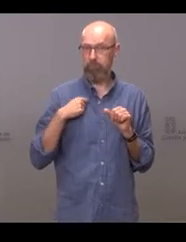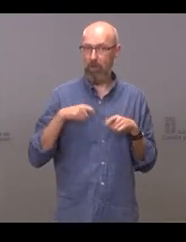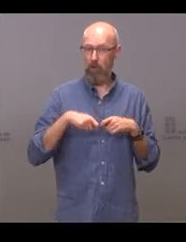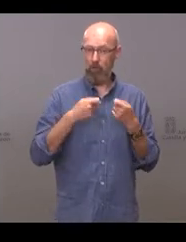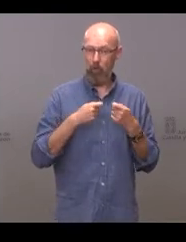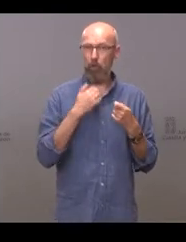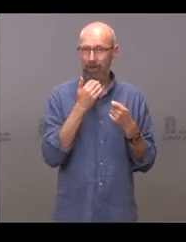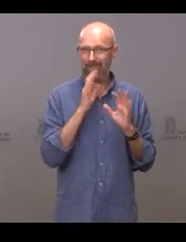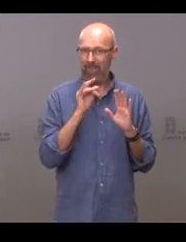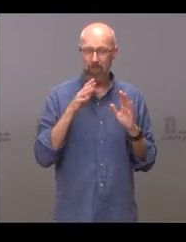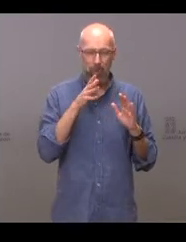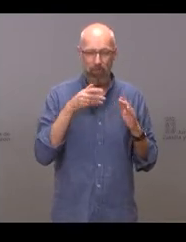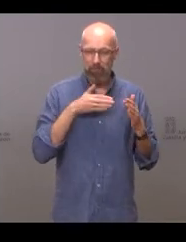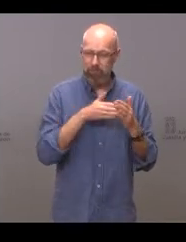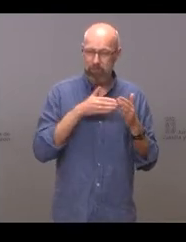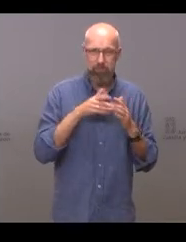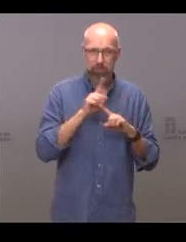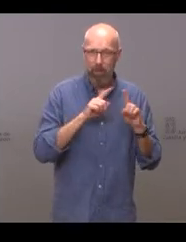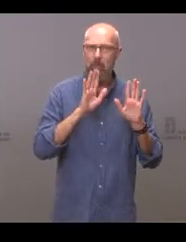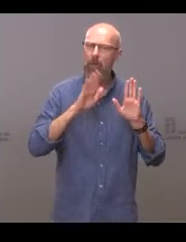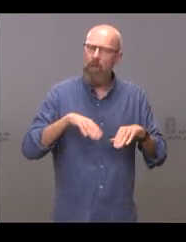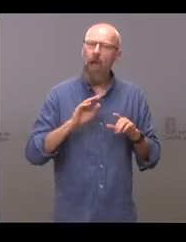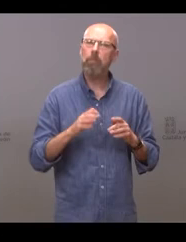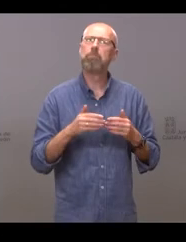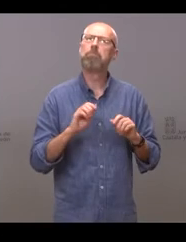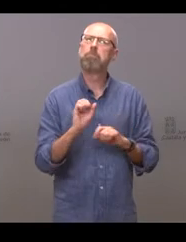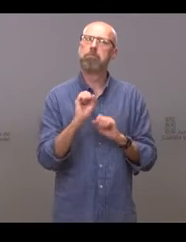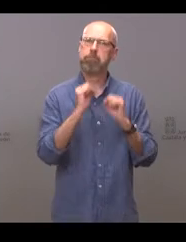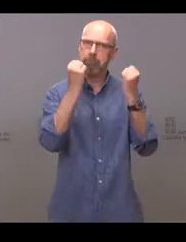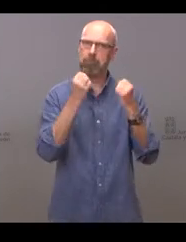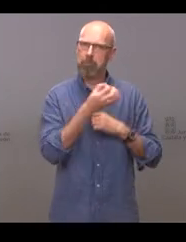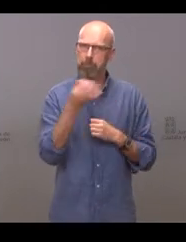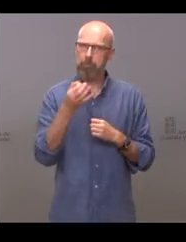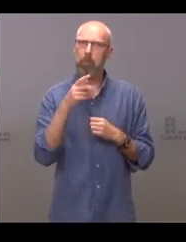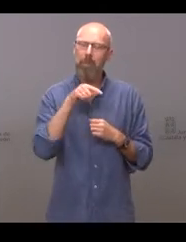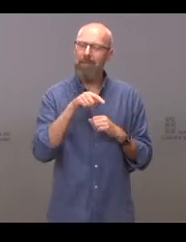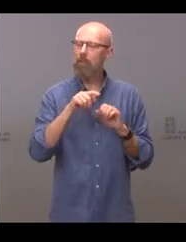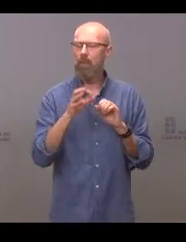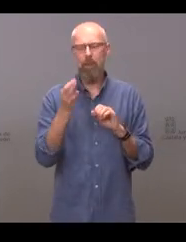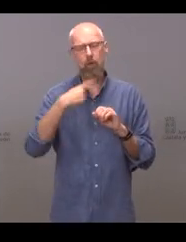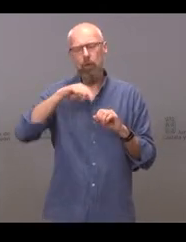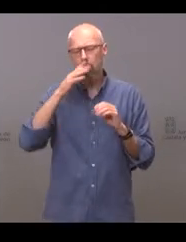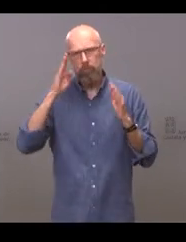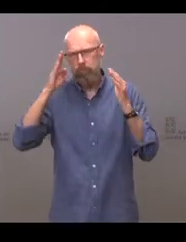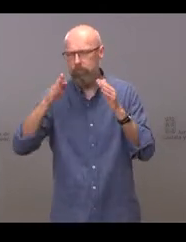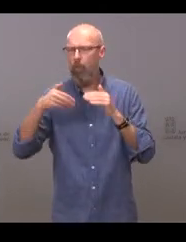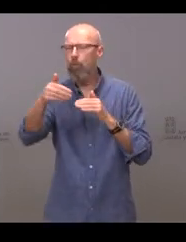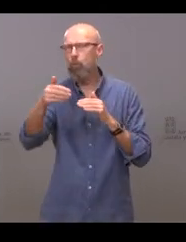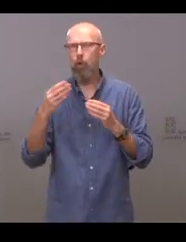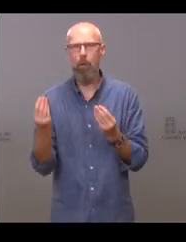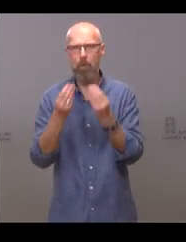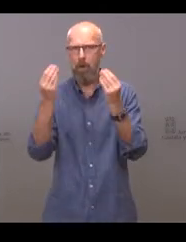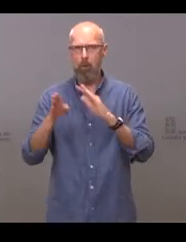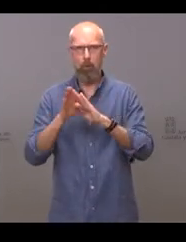ya superado que vamos a seguir trabajando y seguir construyendo para el futuro y que esa